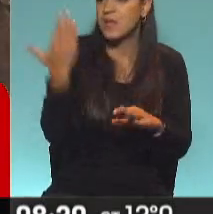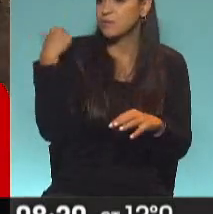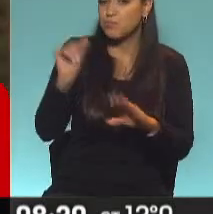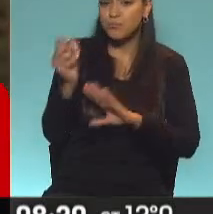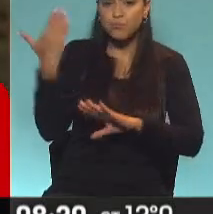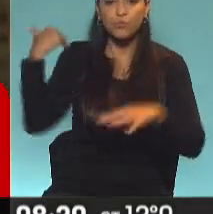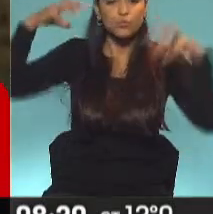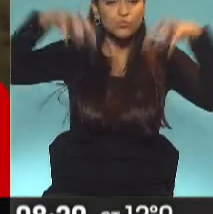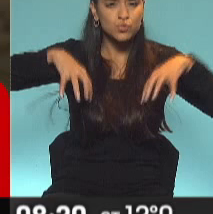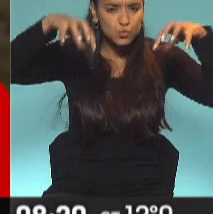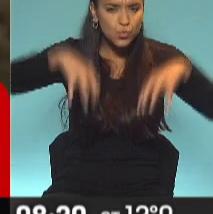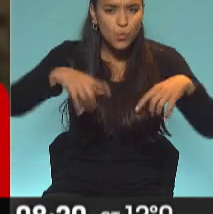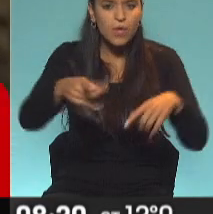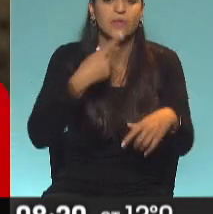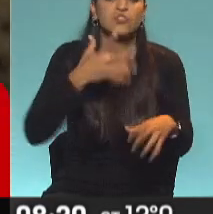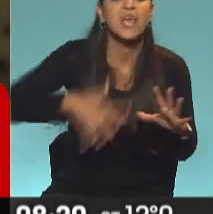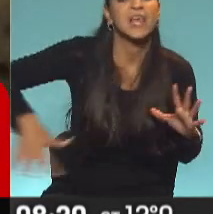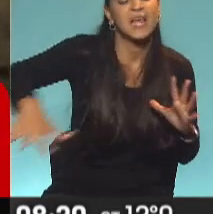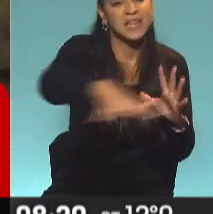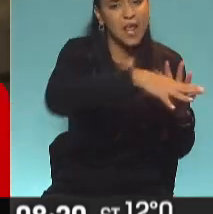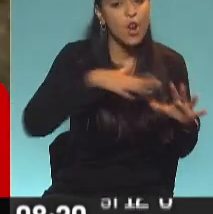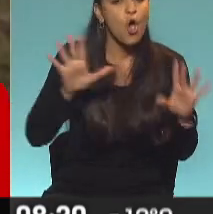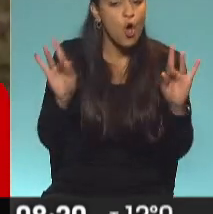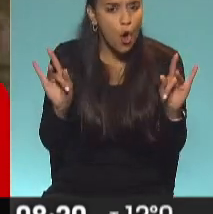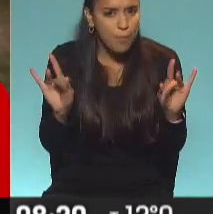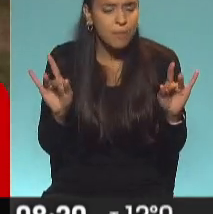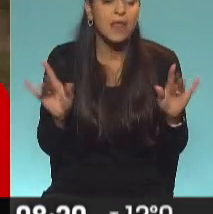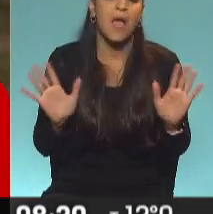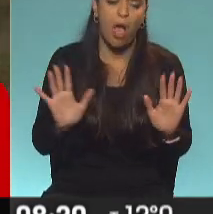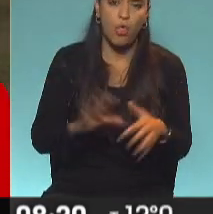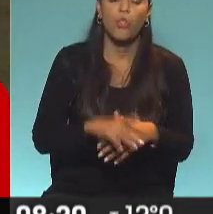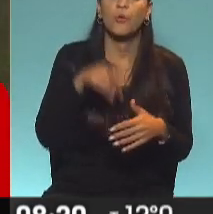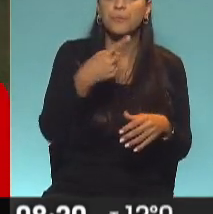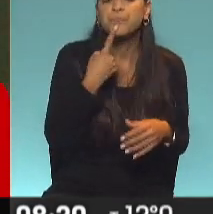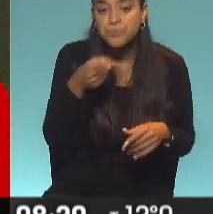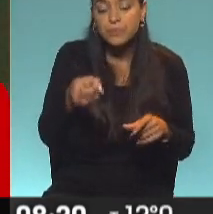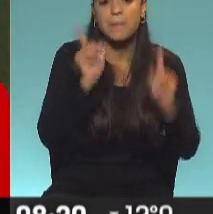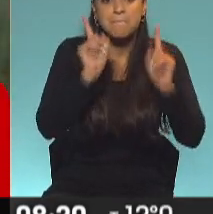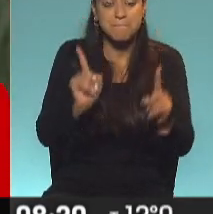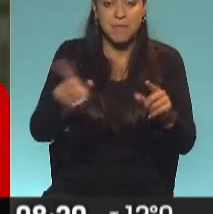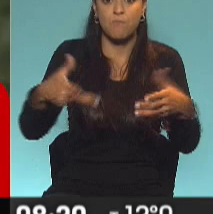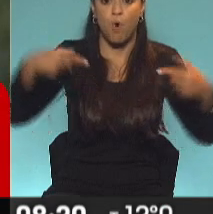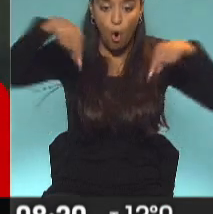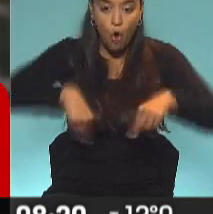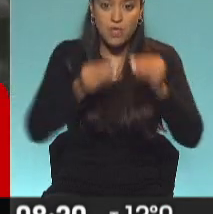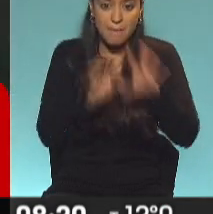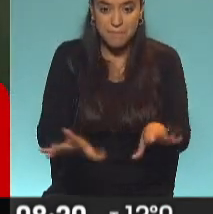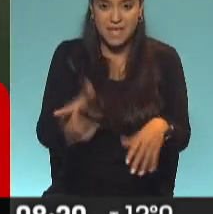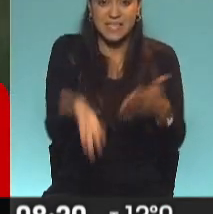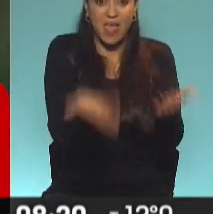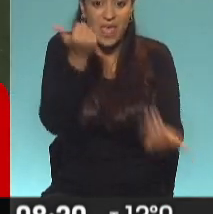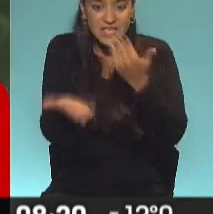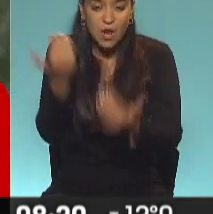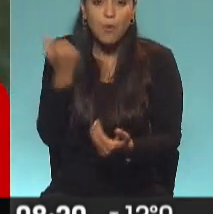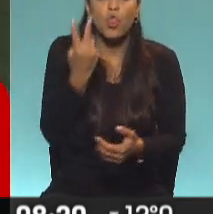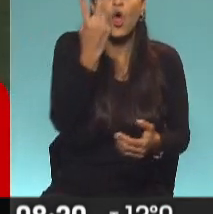días, esto hace que el terreno también sea complicado. Y hay que tener en cuenta que Pablo decía, el operativo comenzó hoy, pero desde hace ya 2 o